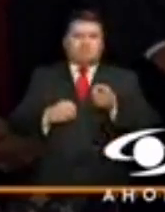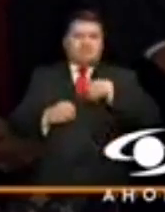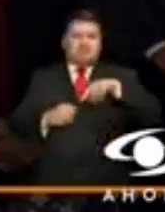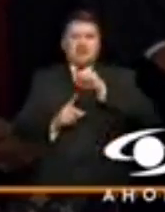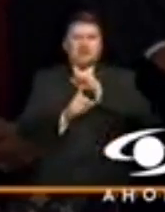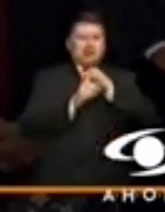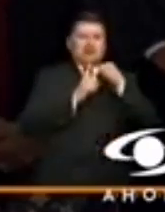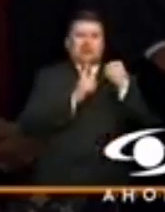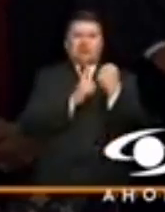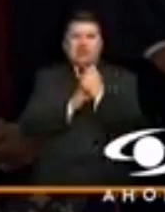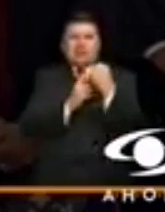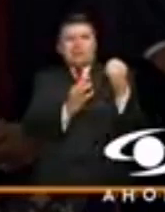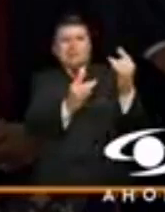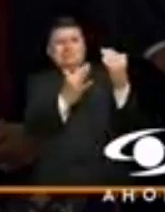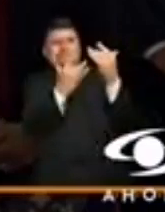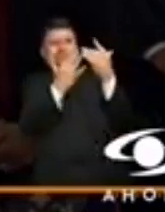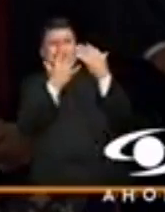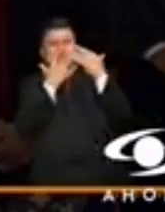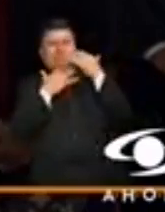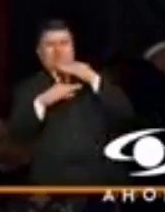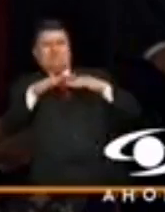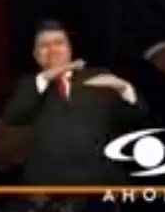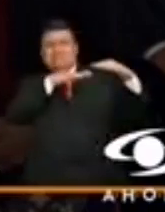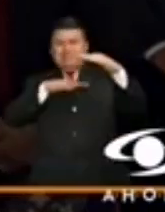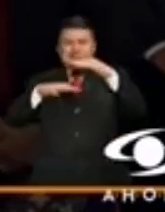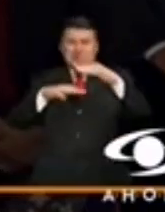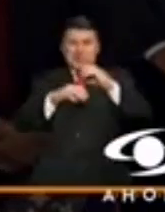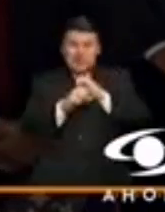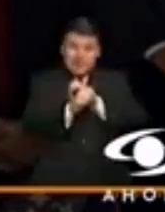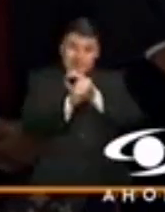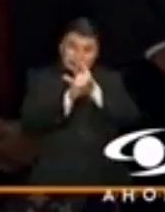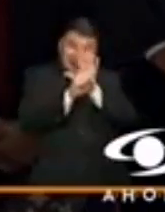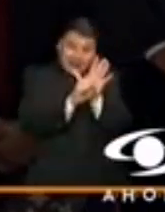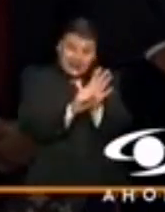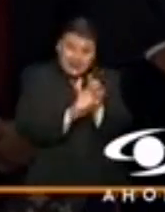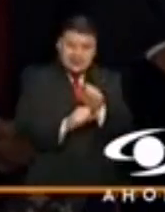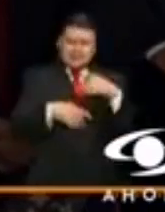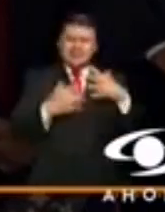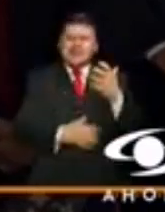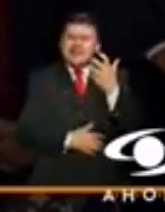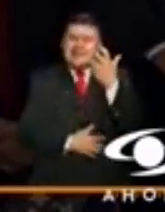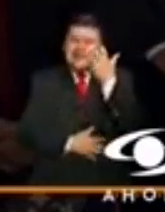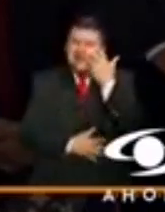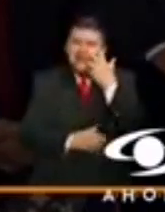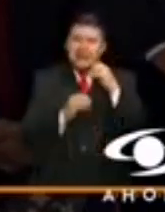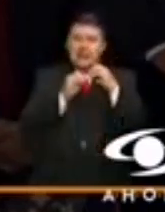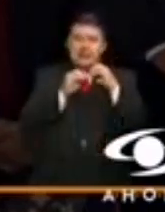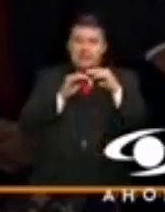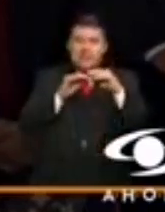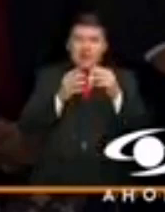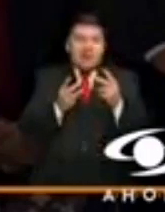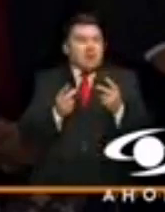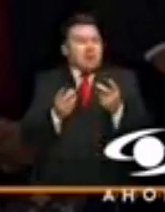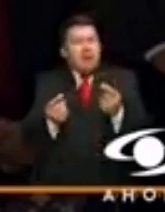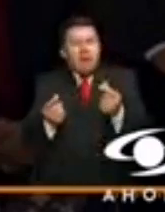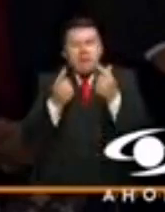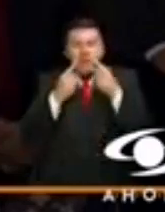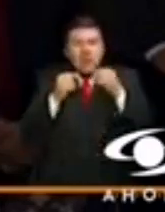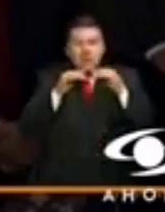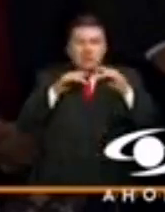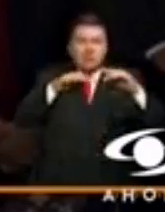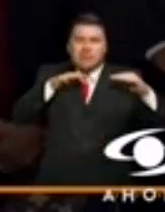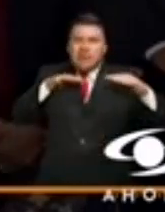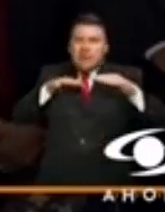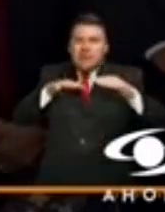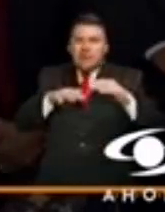sociedad frente a esta amenaza. El coronavirus es una enfermedad que se propaga a toda velocidad,